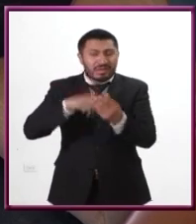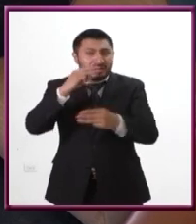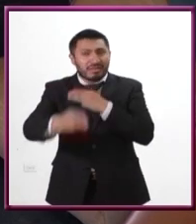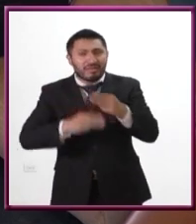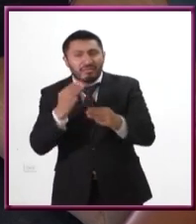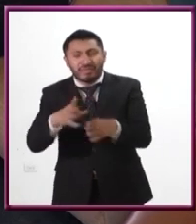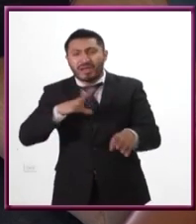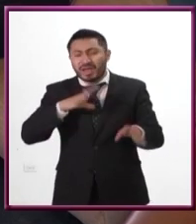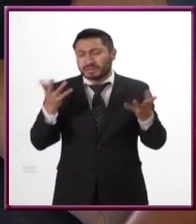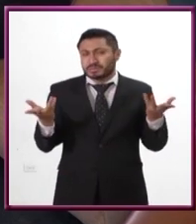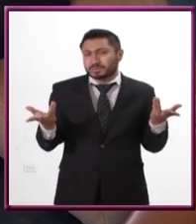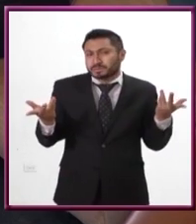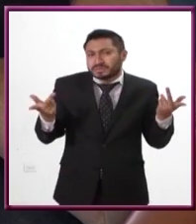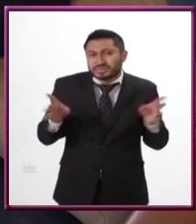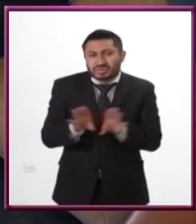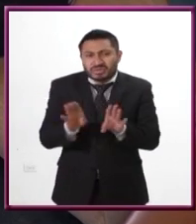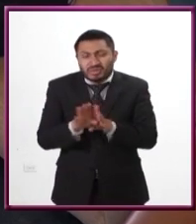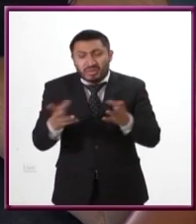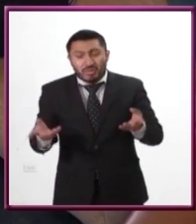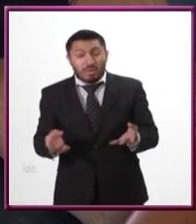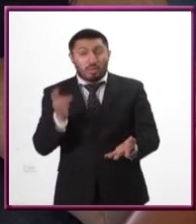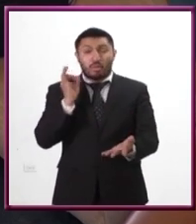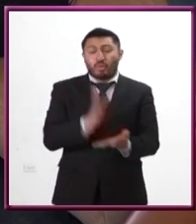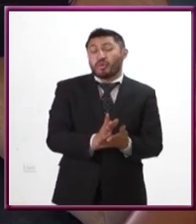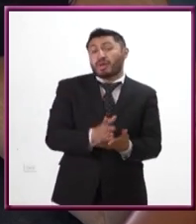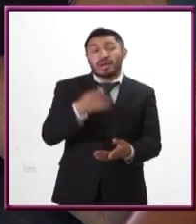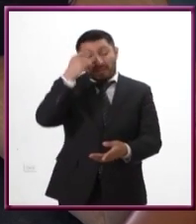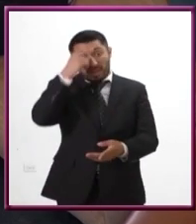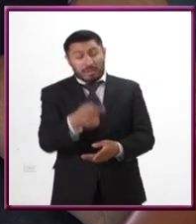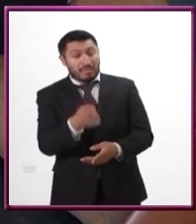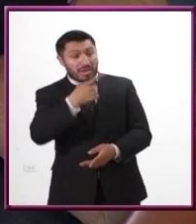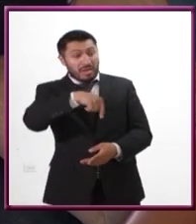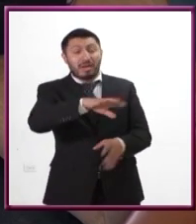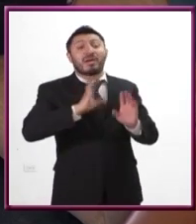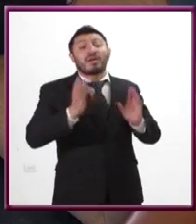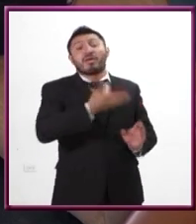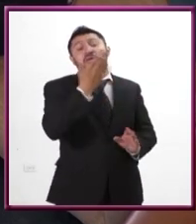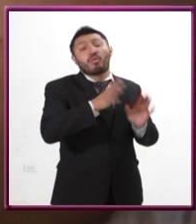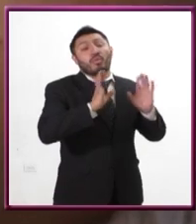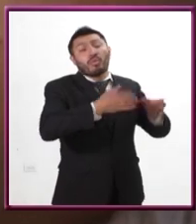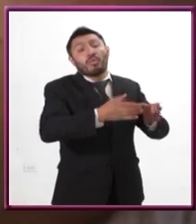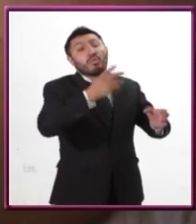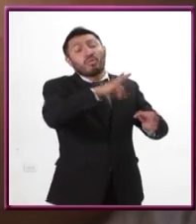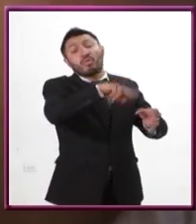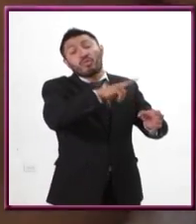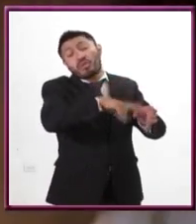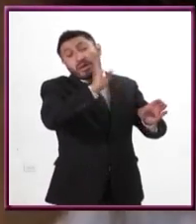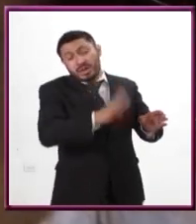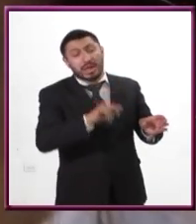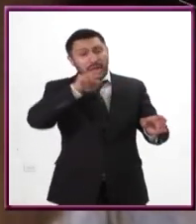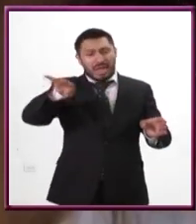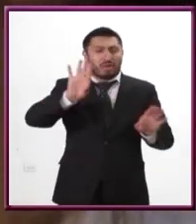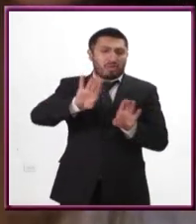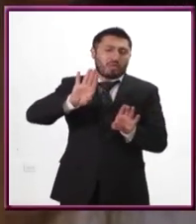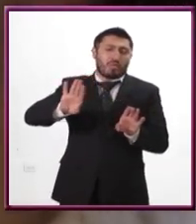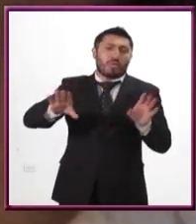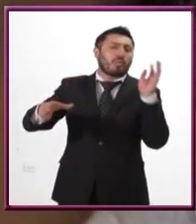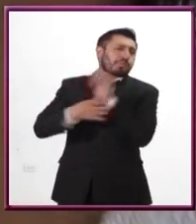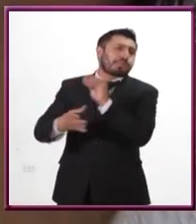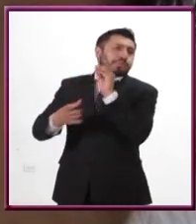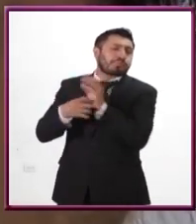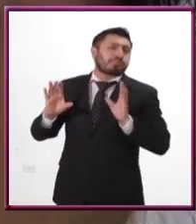mundo en el que vivimos se ha construido solo en función a las necesidades de los neurotípicos, pasando por alto las necesidades de